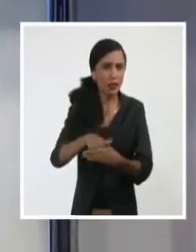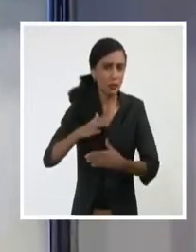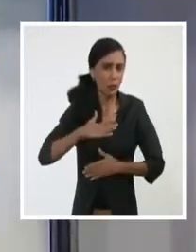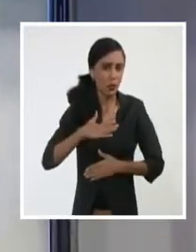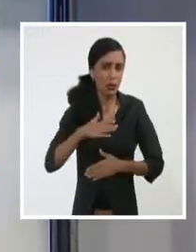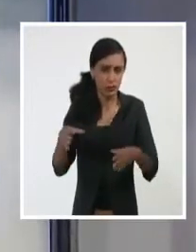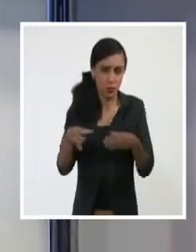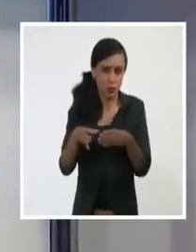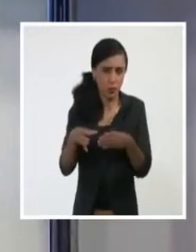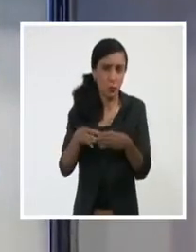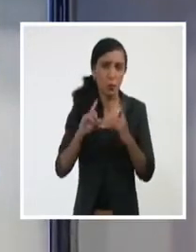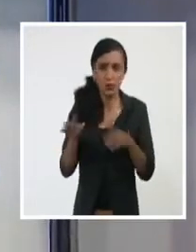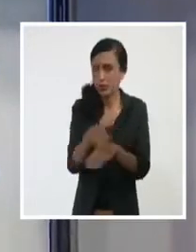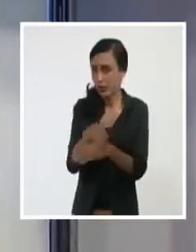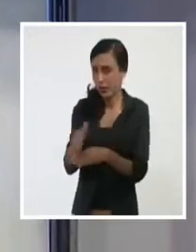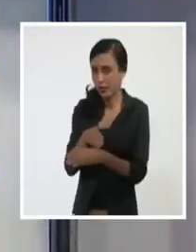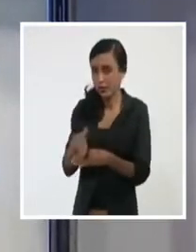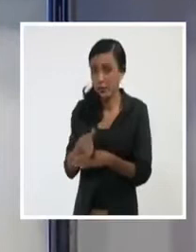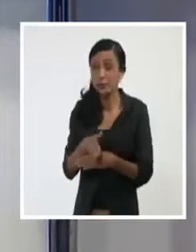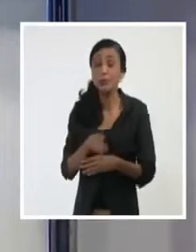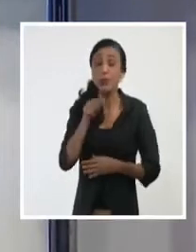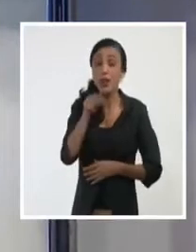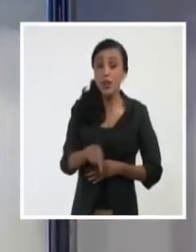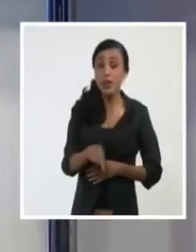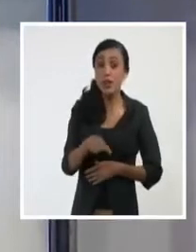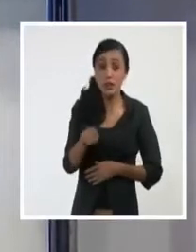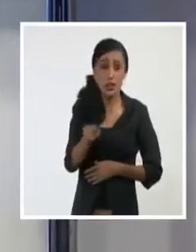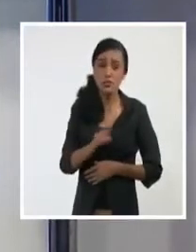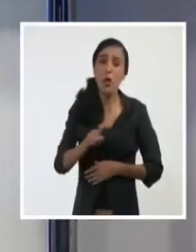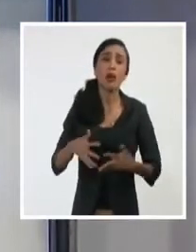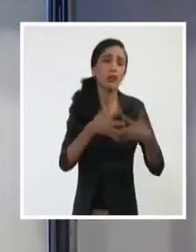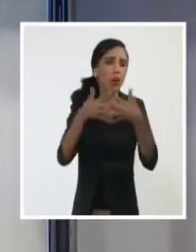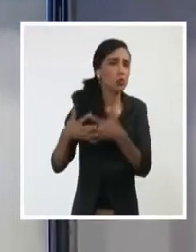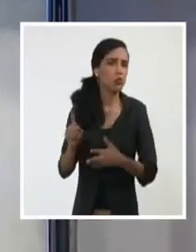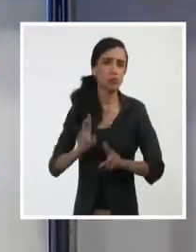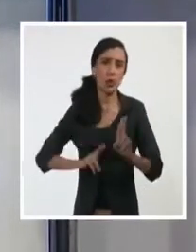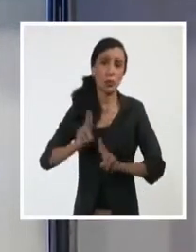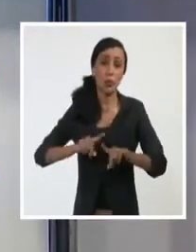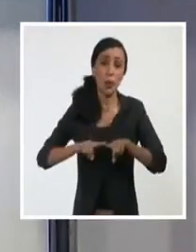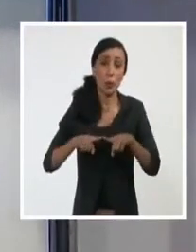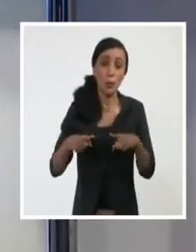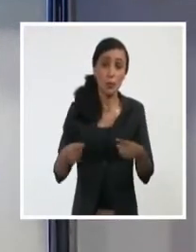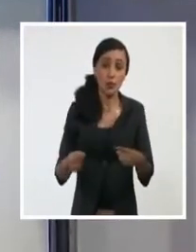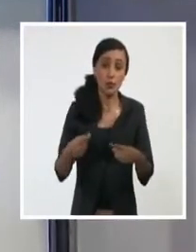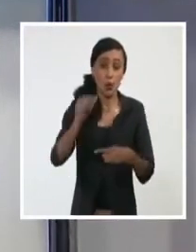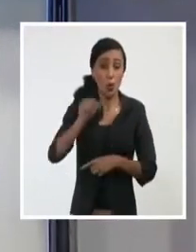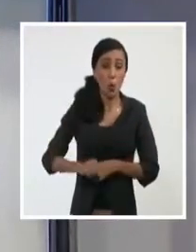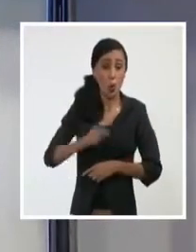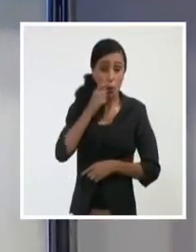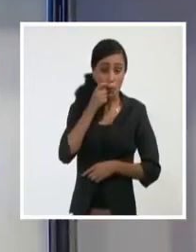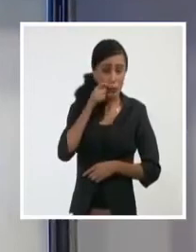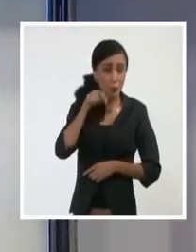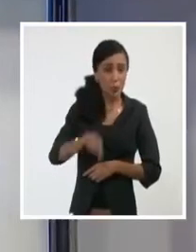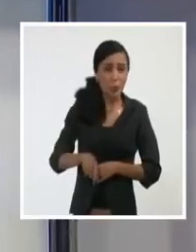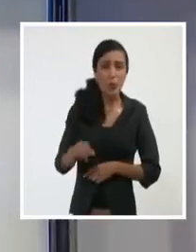multipartidismo. Esas son las democracias con las que Washington no comulga, por eso llevarán al títere Juan Guaidó en